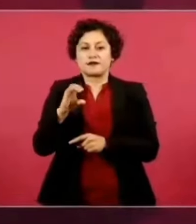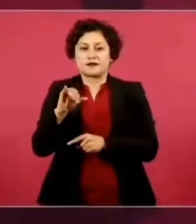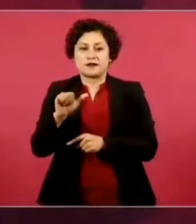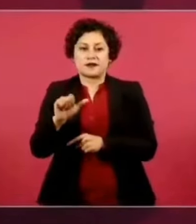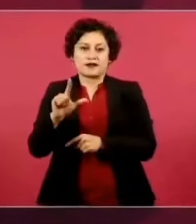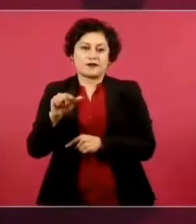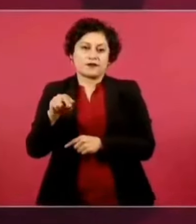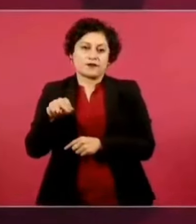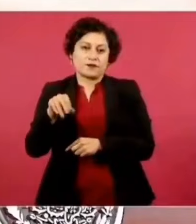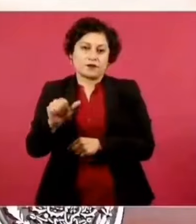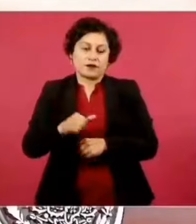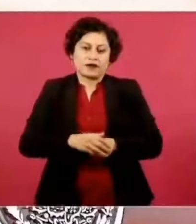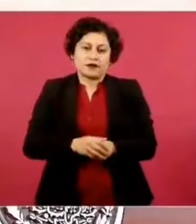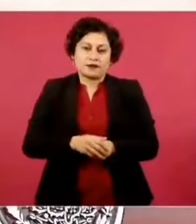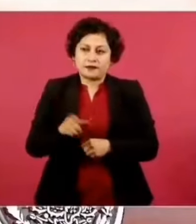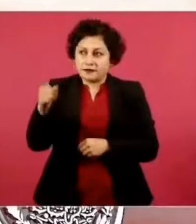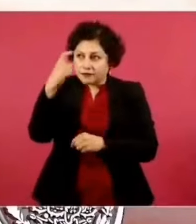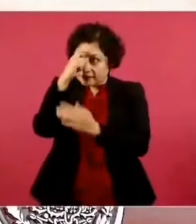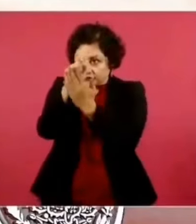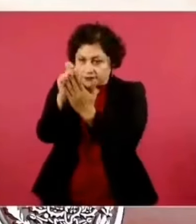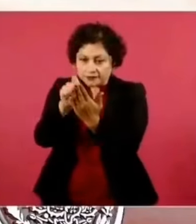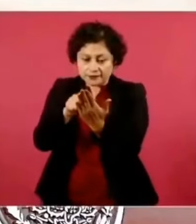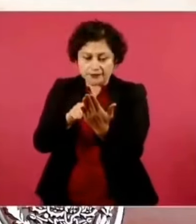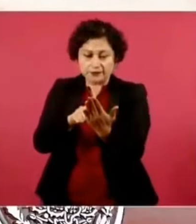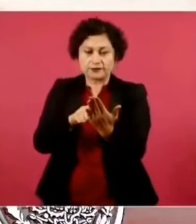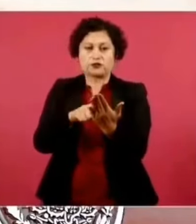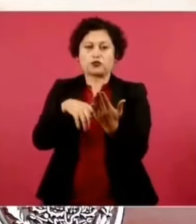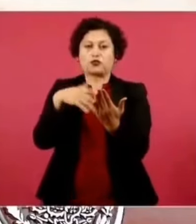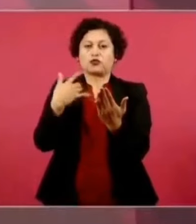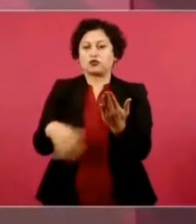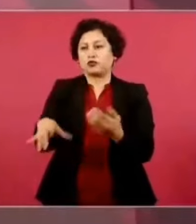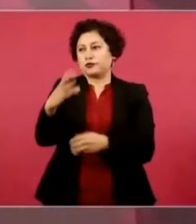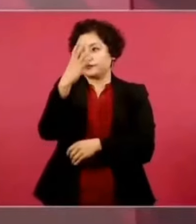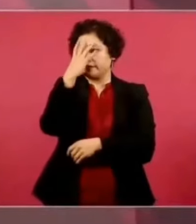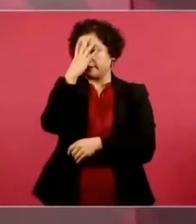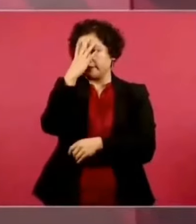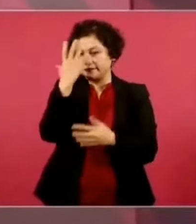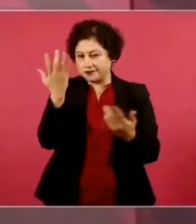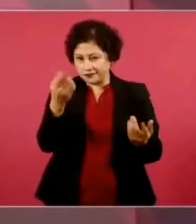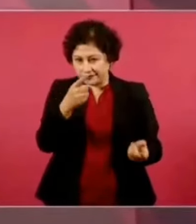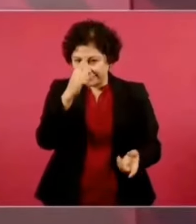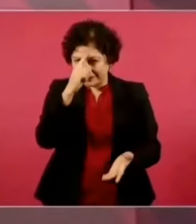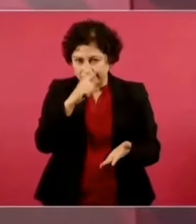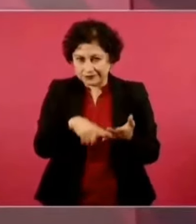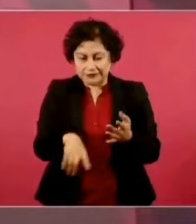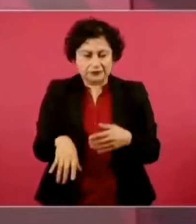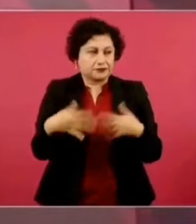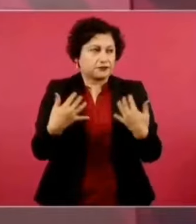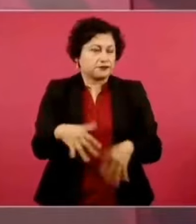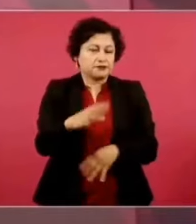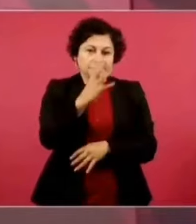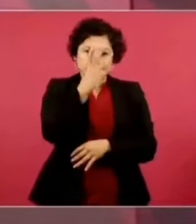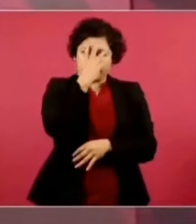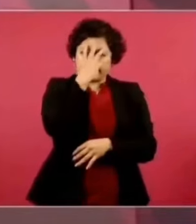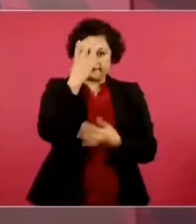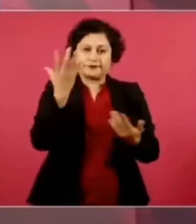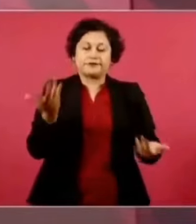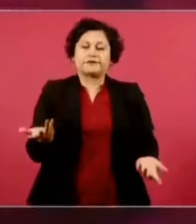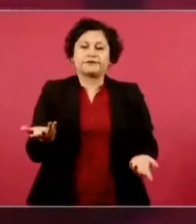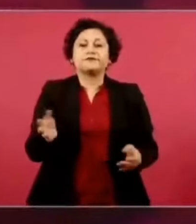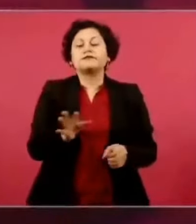Imagínense qué vergonzoso. Porque una cosa es